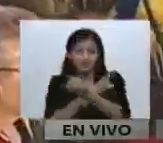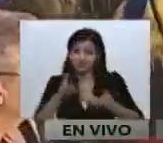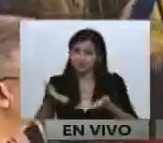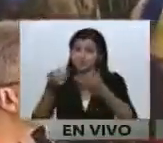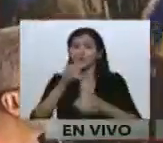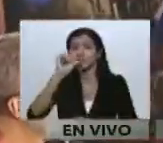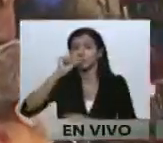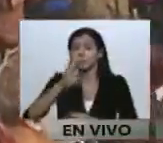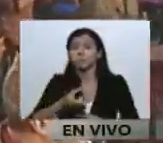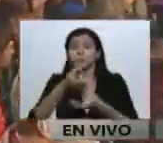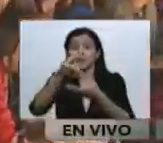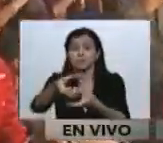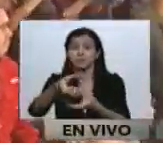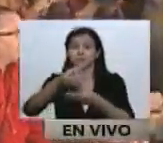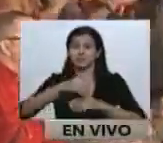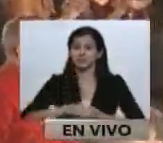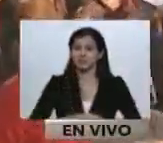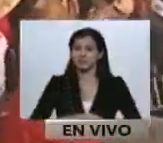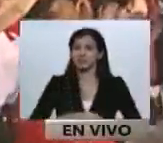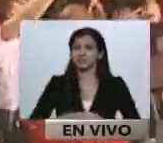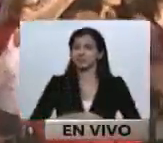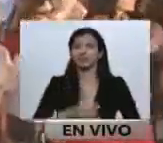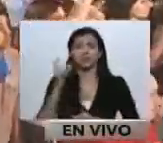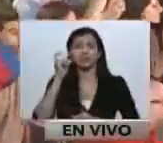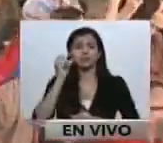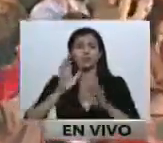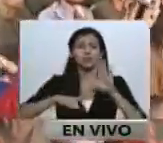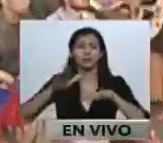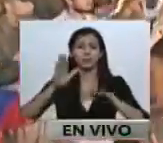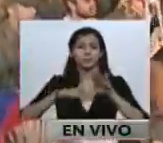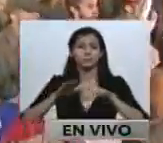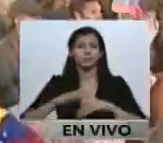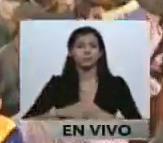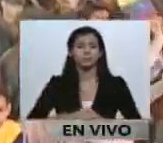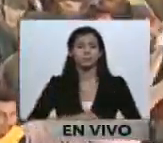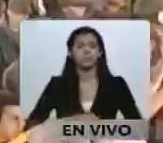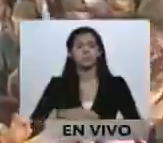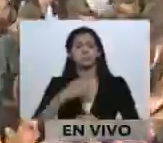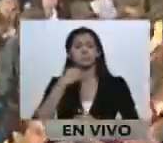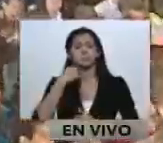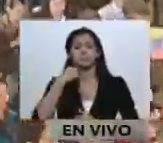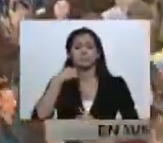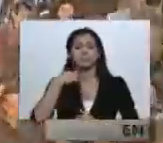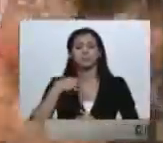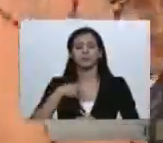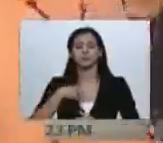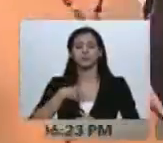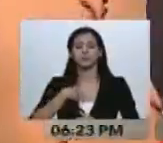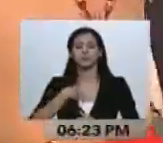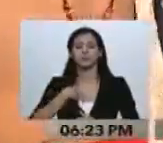que motatan los tambores ya resuenan por la vida.